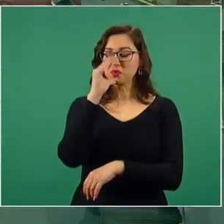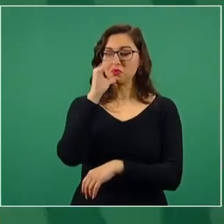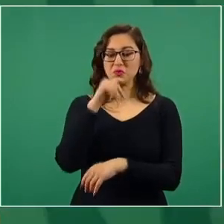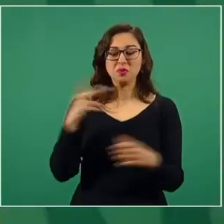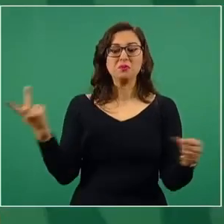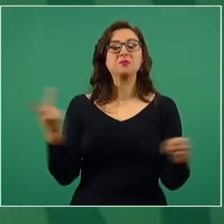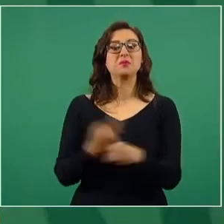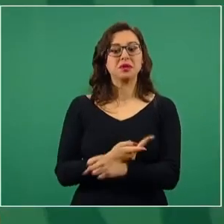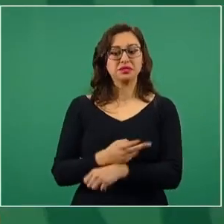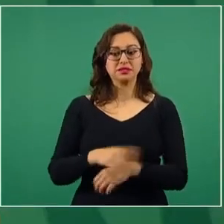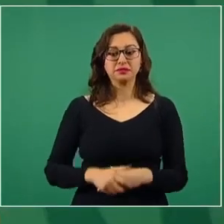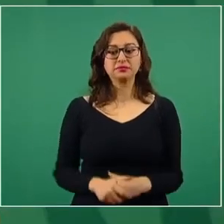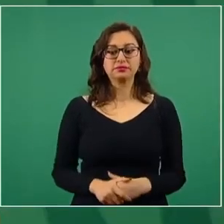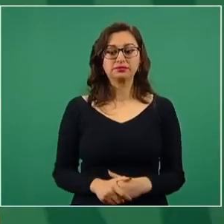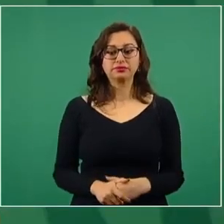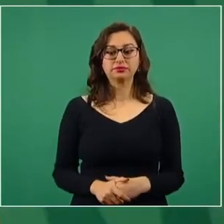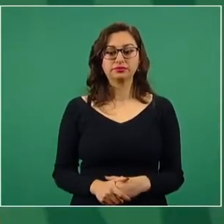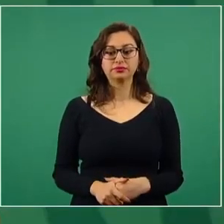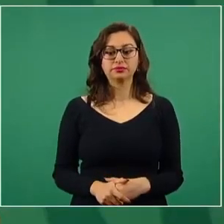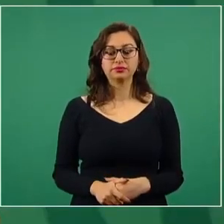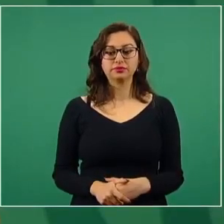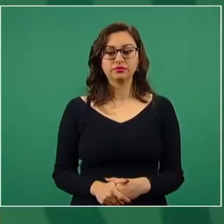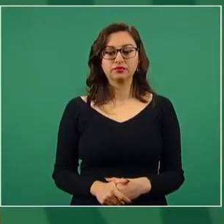aprovechar para